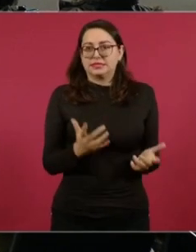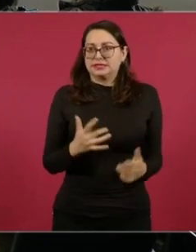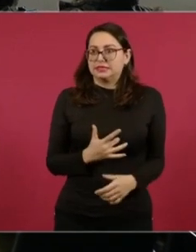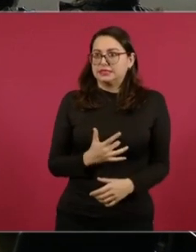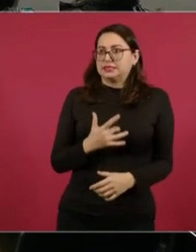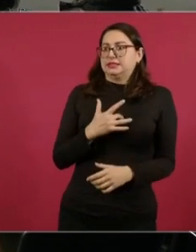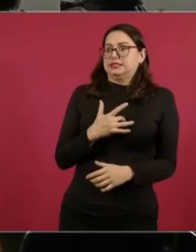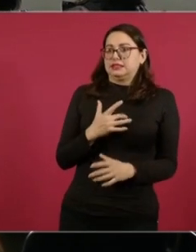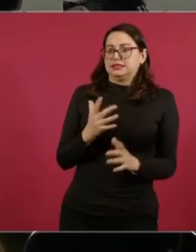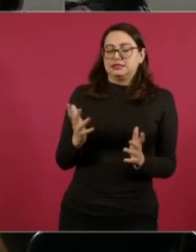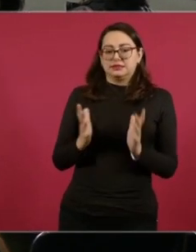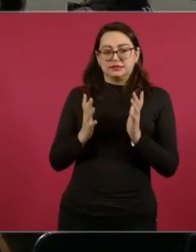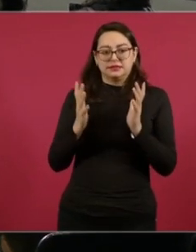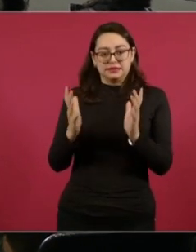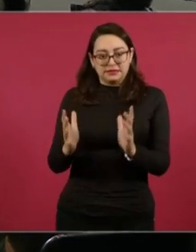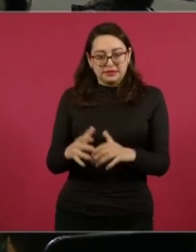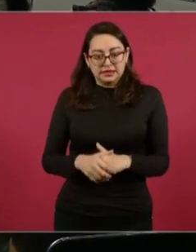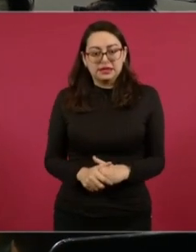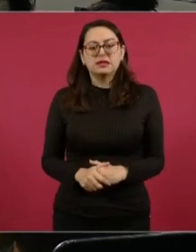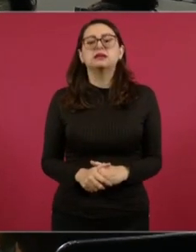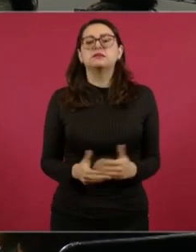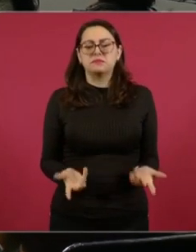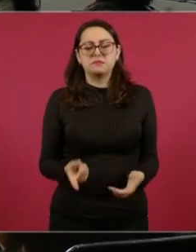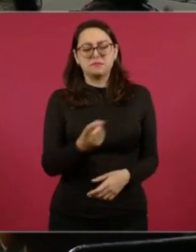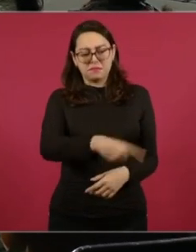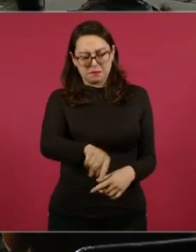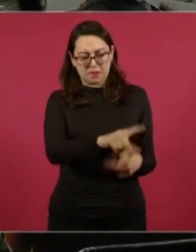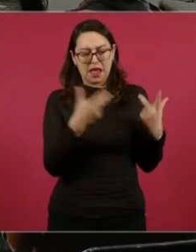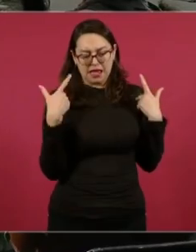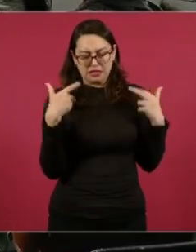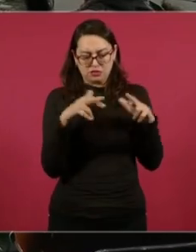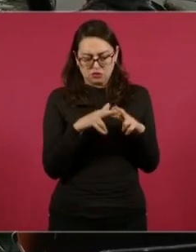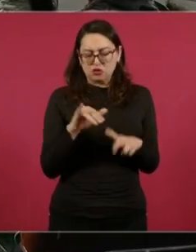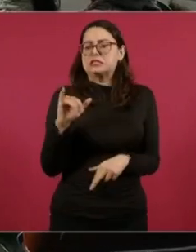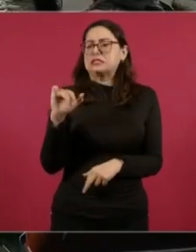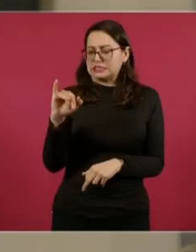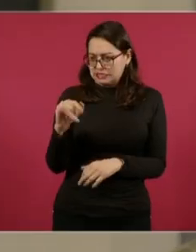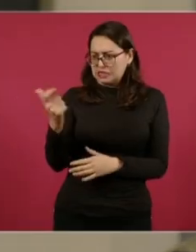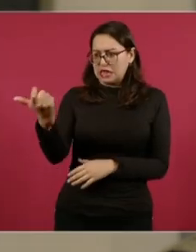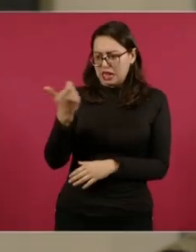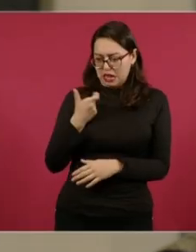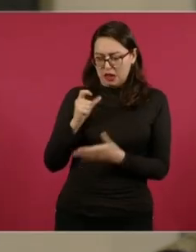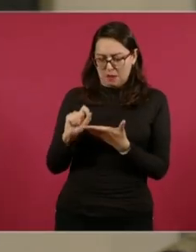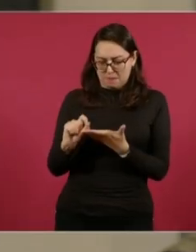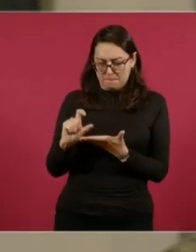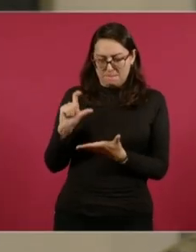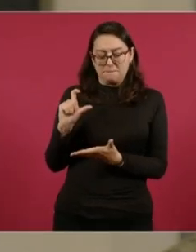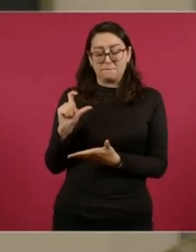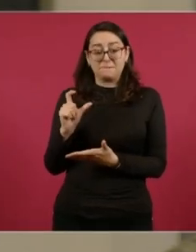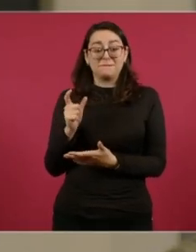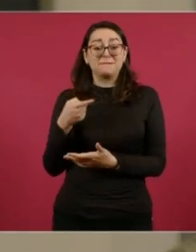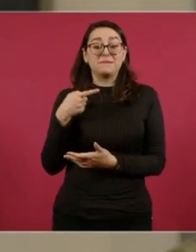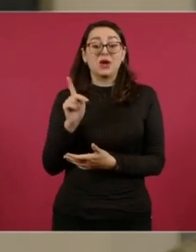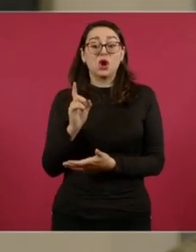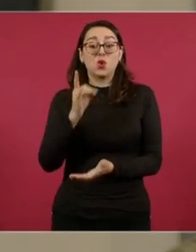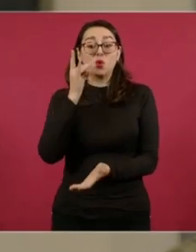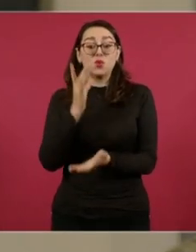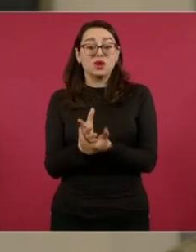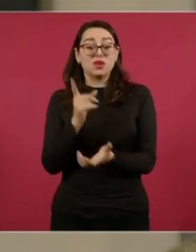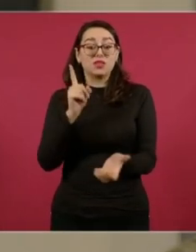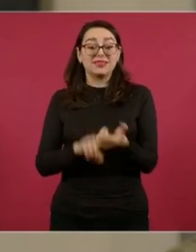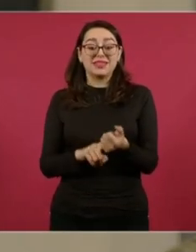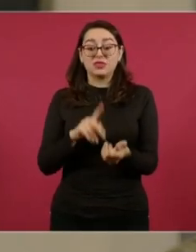salarial que recibieron a finales del último año, sin embargo únicamente fue para lo que ellos le llaman PAES, lo que son